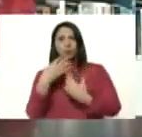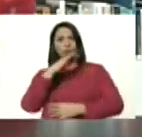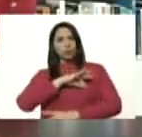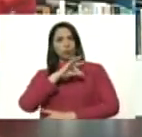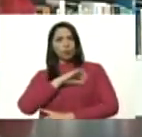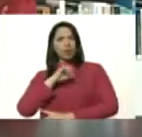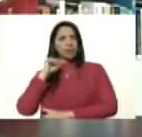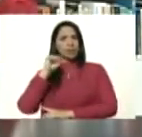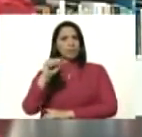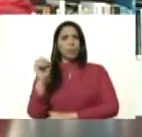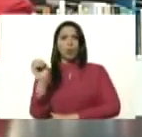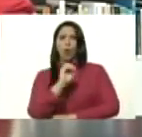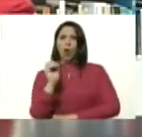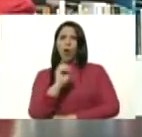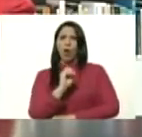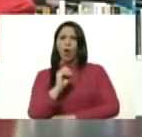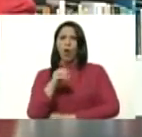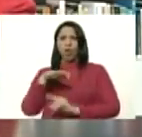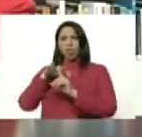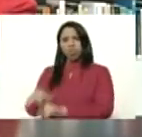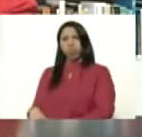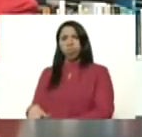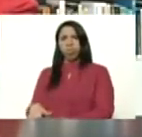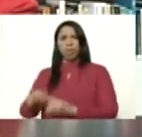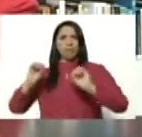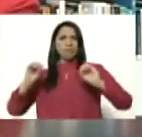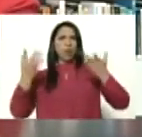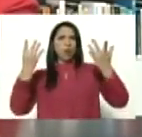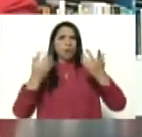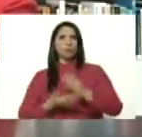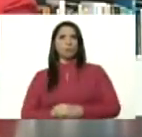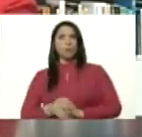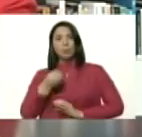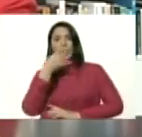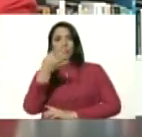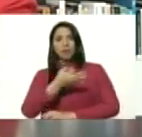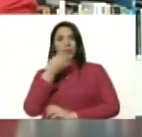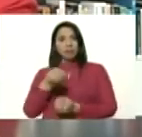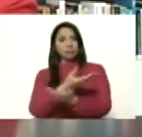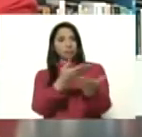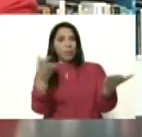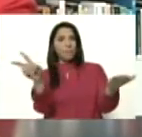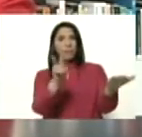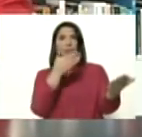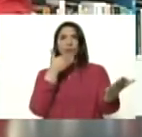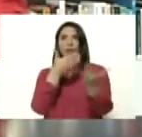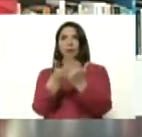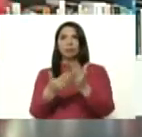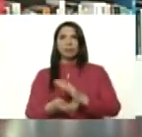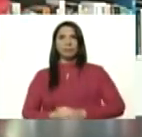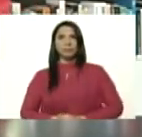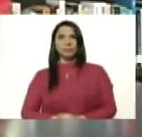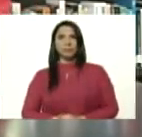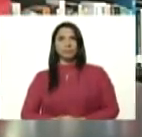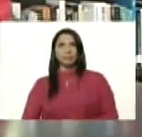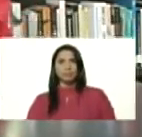Socialismo o barbarie. Venceremos. Buenas tardes a toda Venezuela. Muchas gracias.